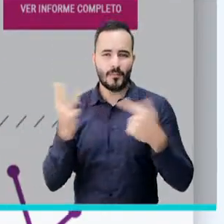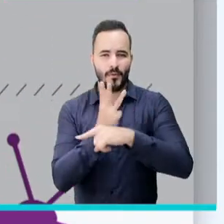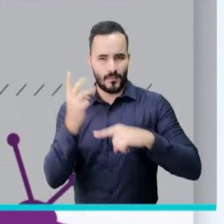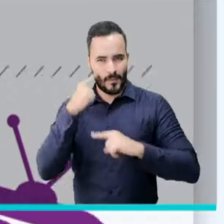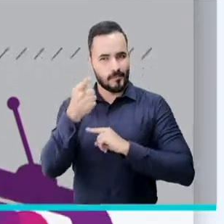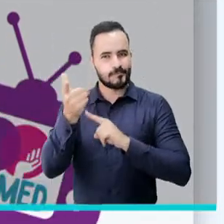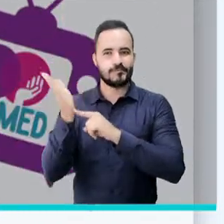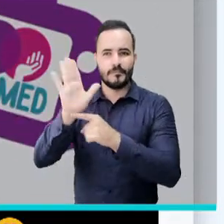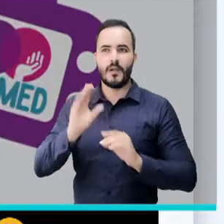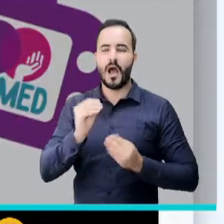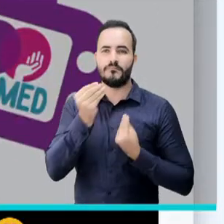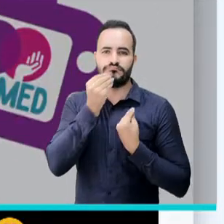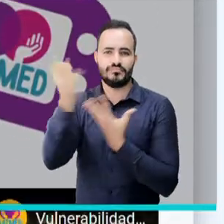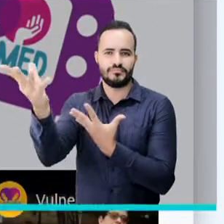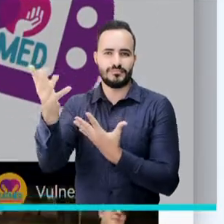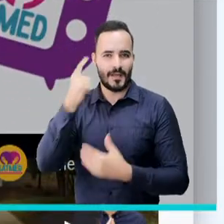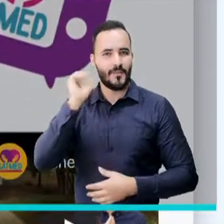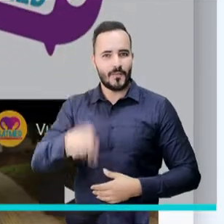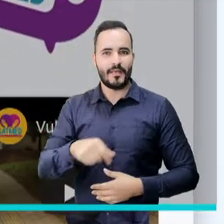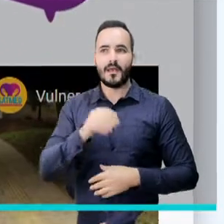a